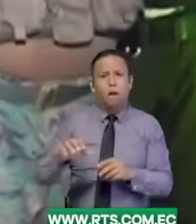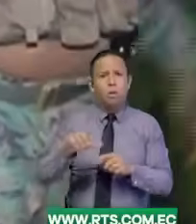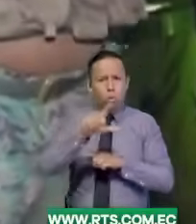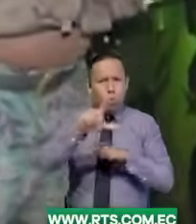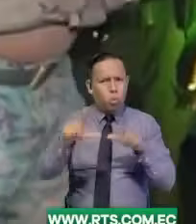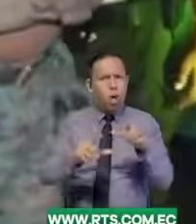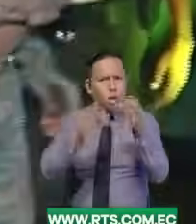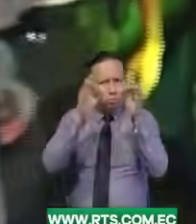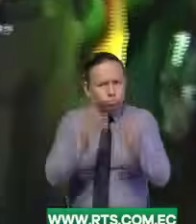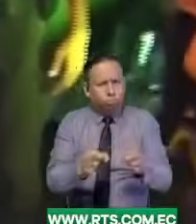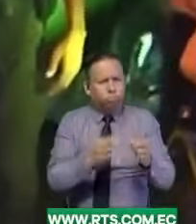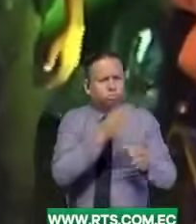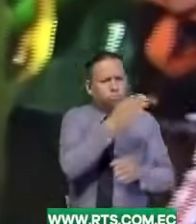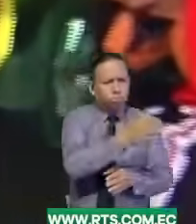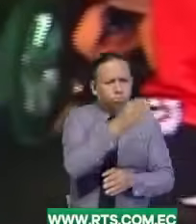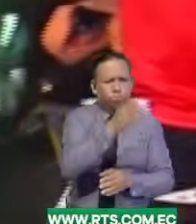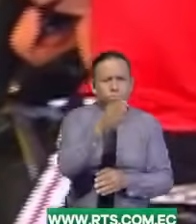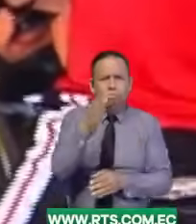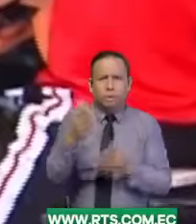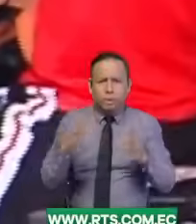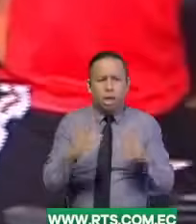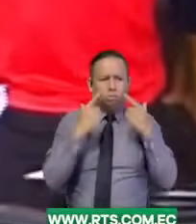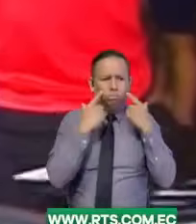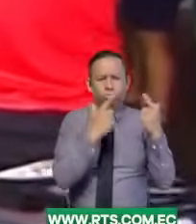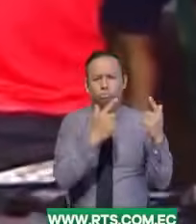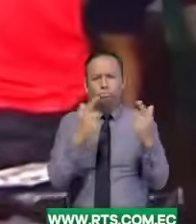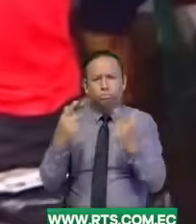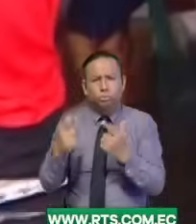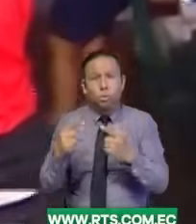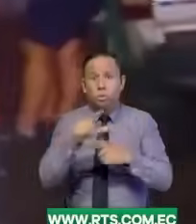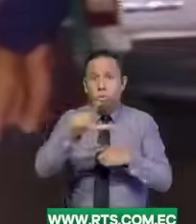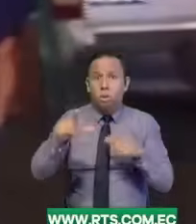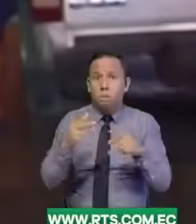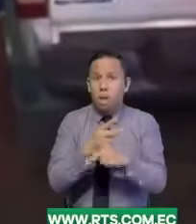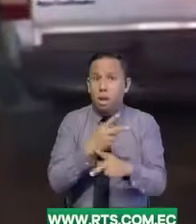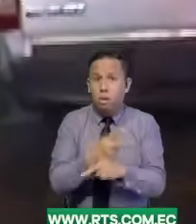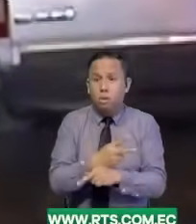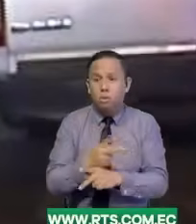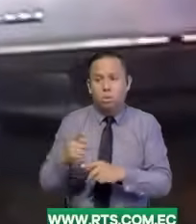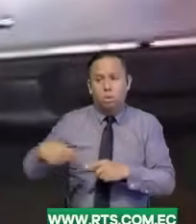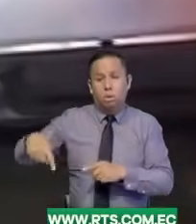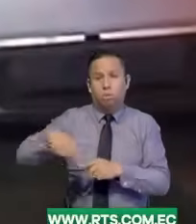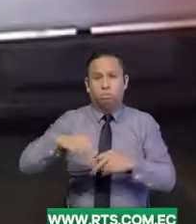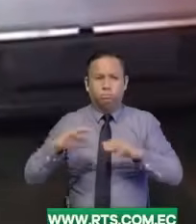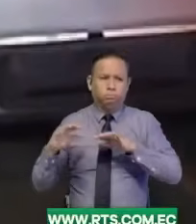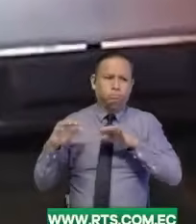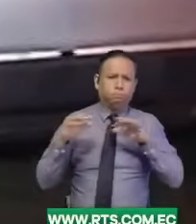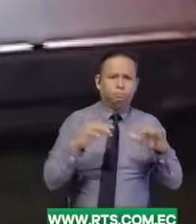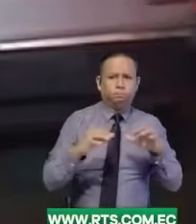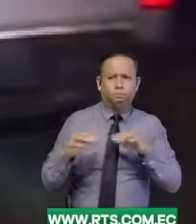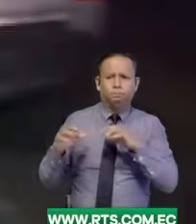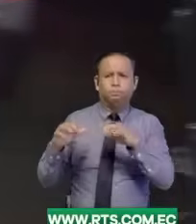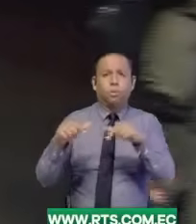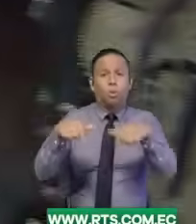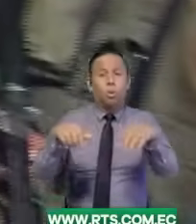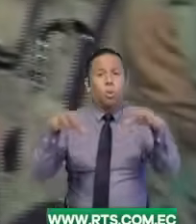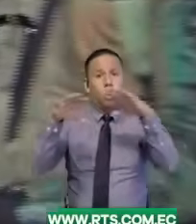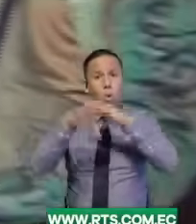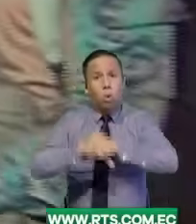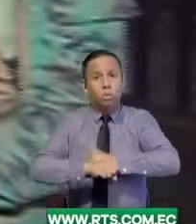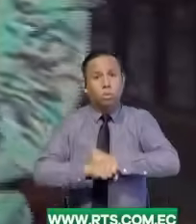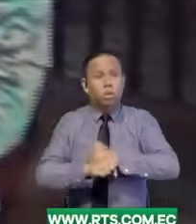específicos y conflictivos para evitar algún tipo de incidente. Durante esta noche no se han